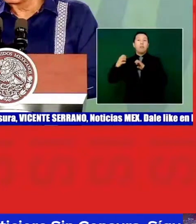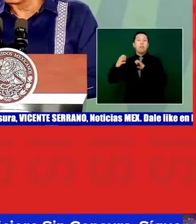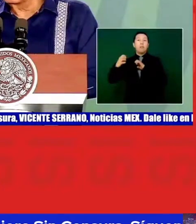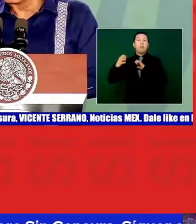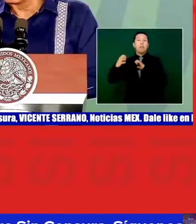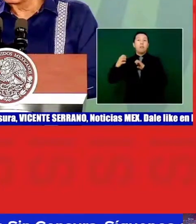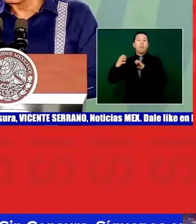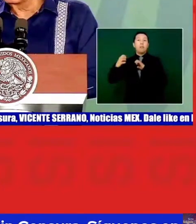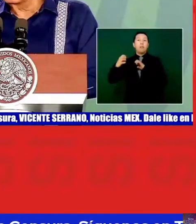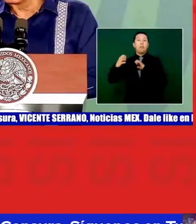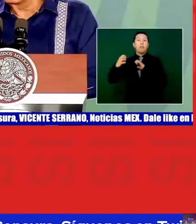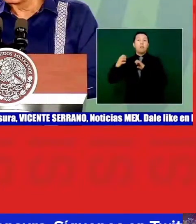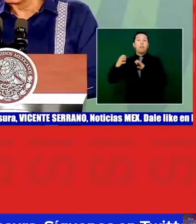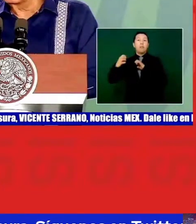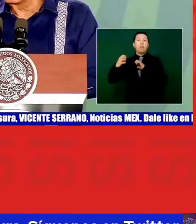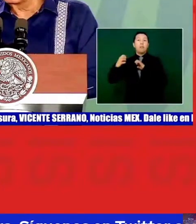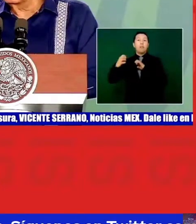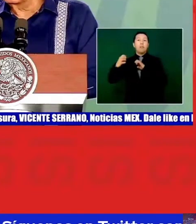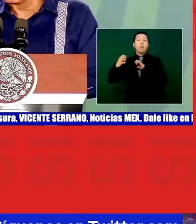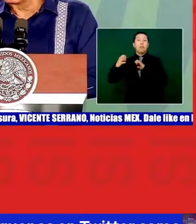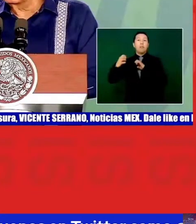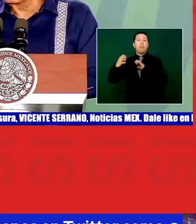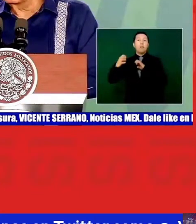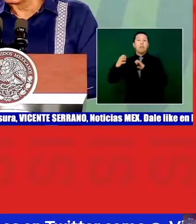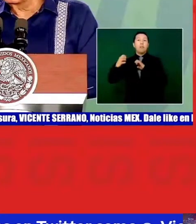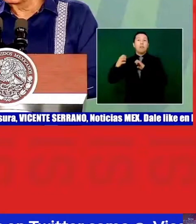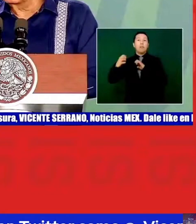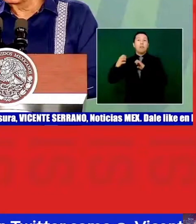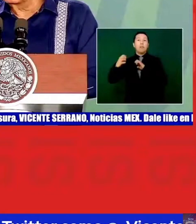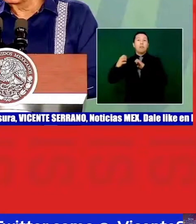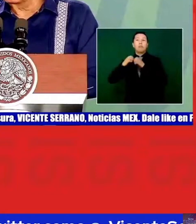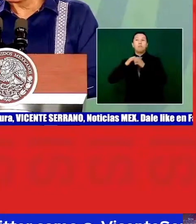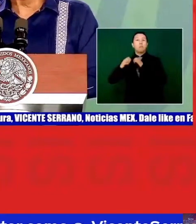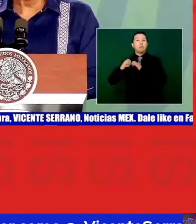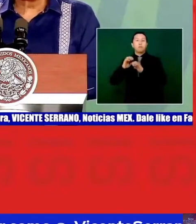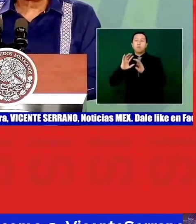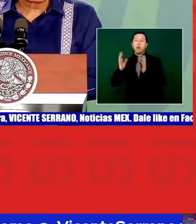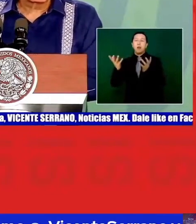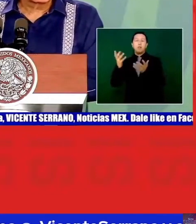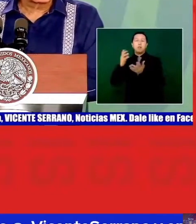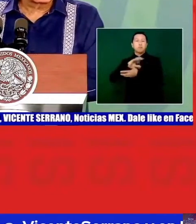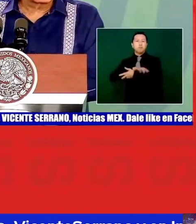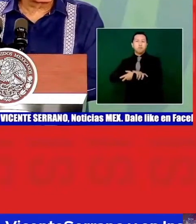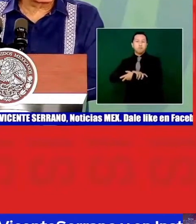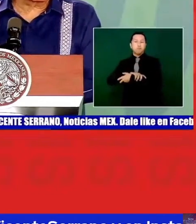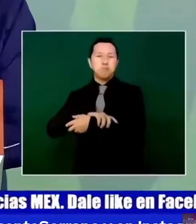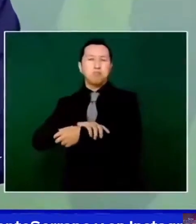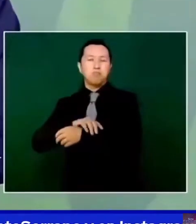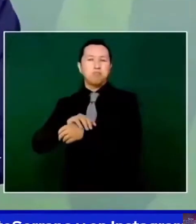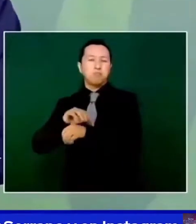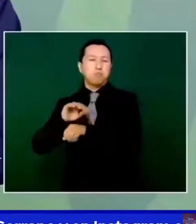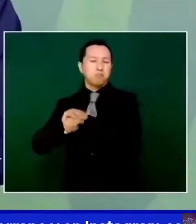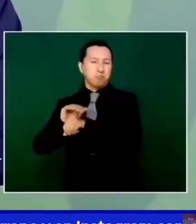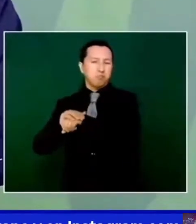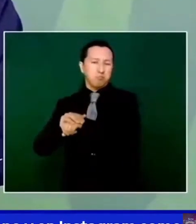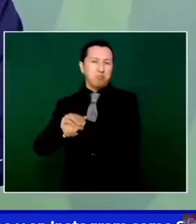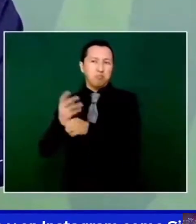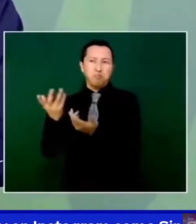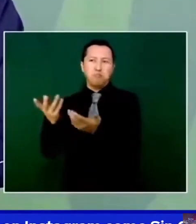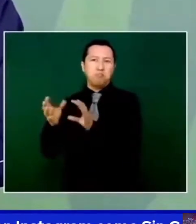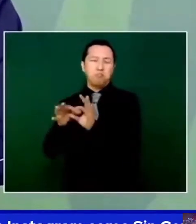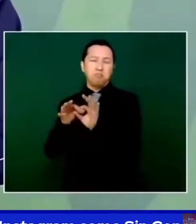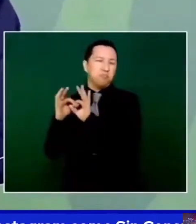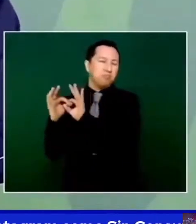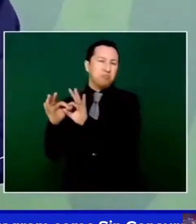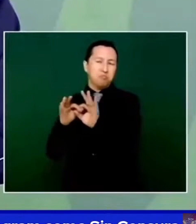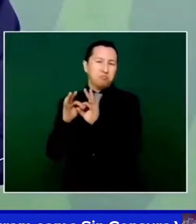el señor Mario Vargas Llosa. Échamelo, mi querido David. Por eso estoy recomendando que,